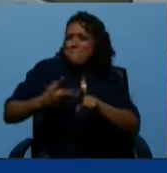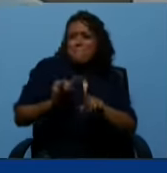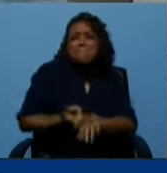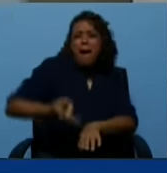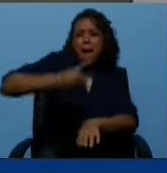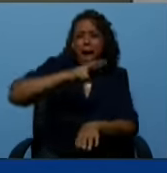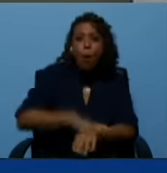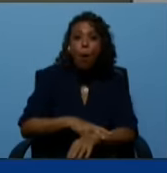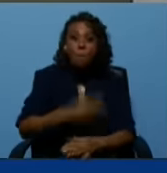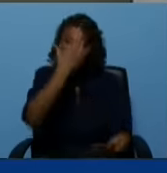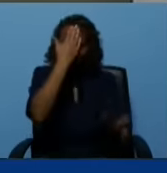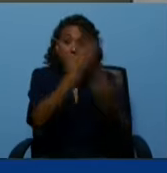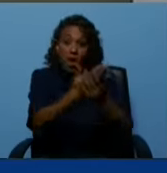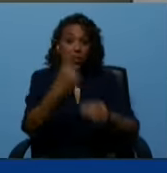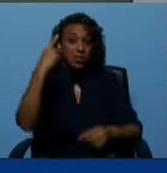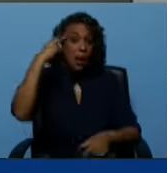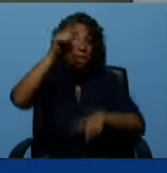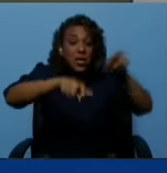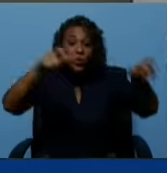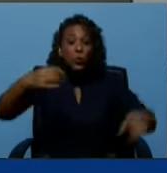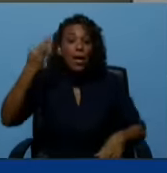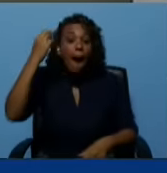Porque estamos enfrente de fascistas.